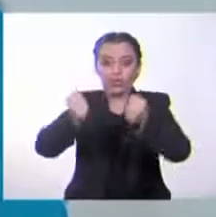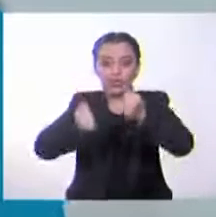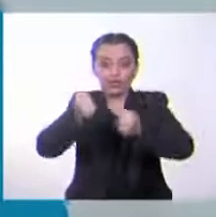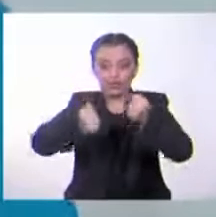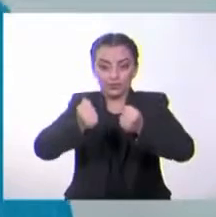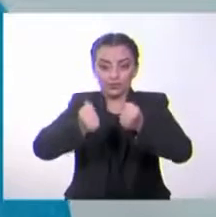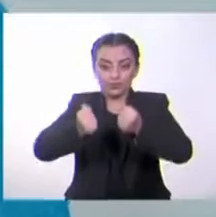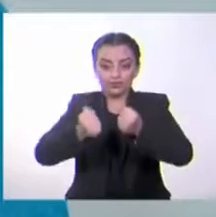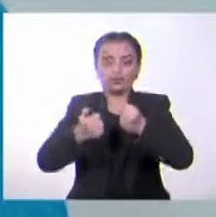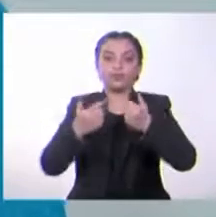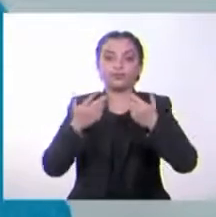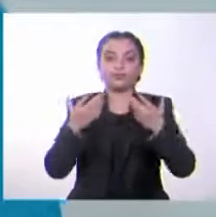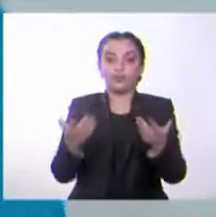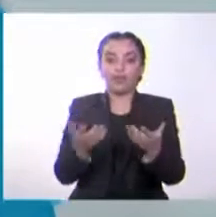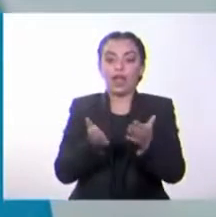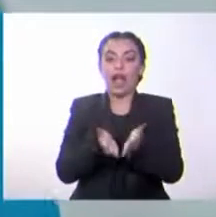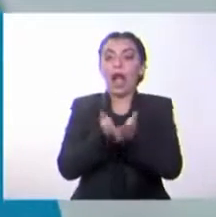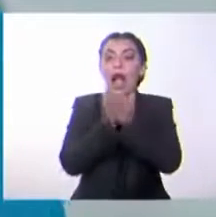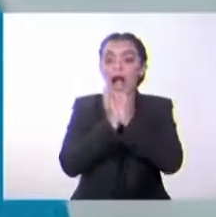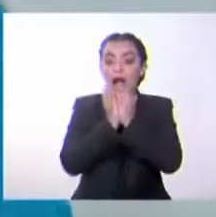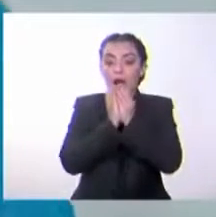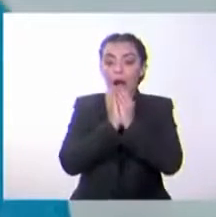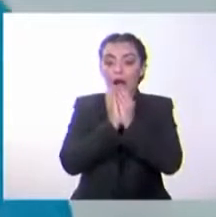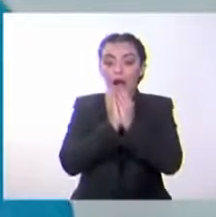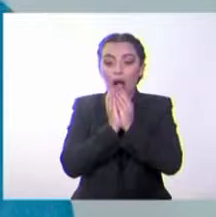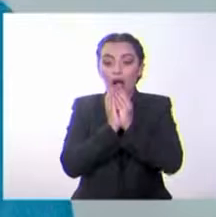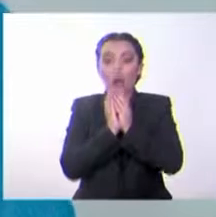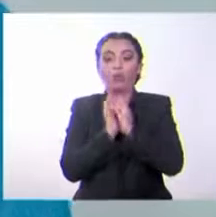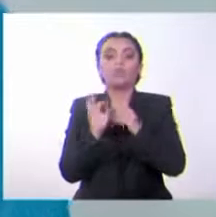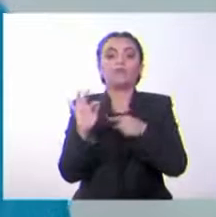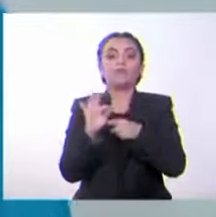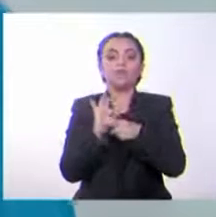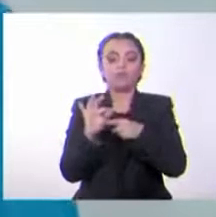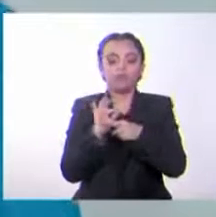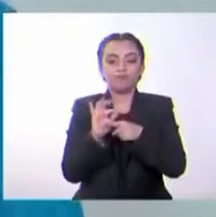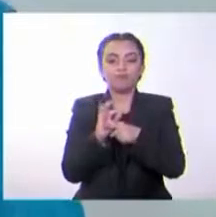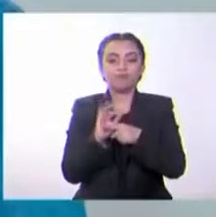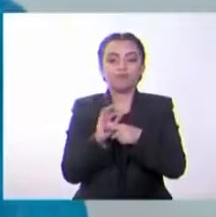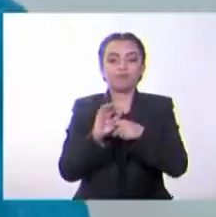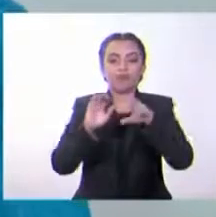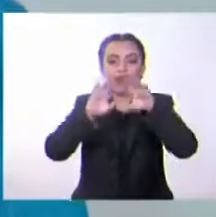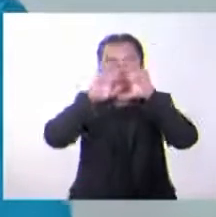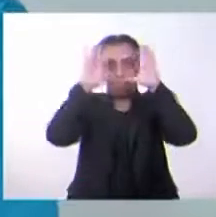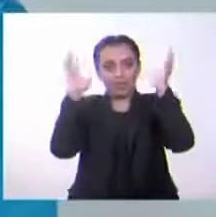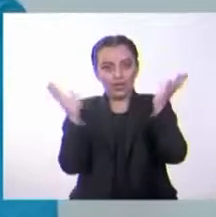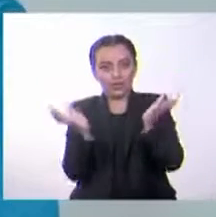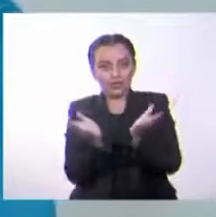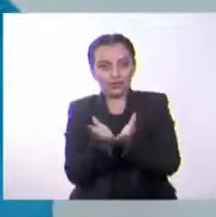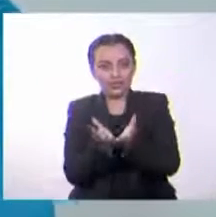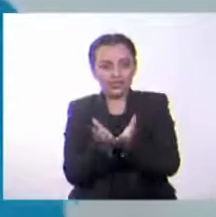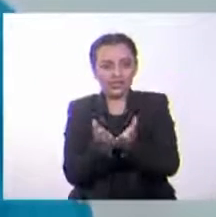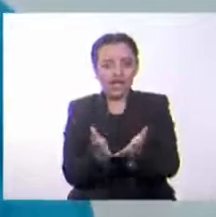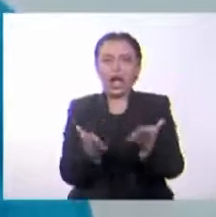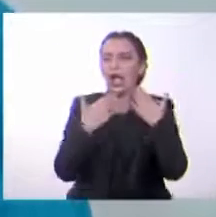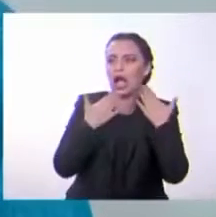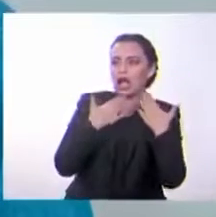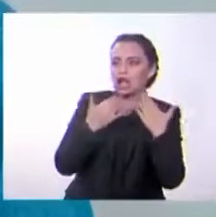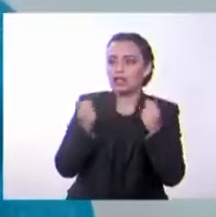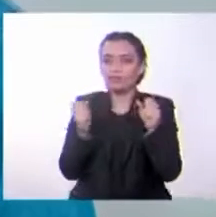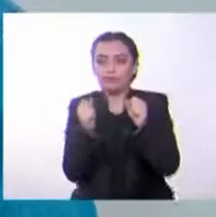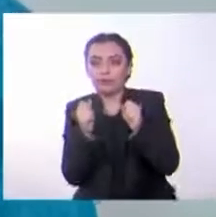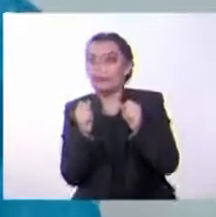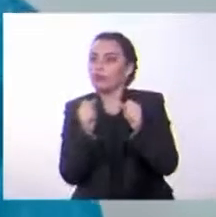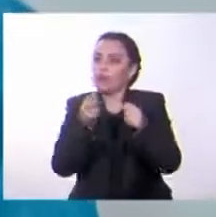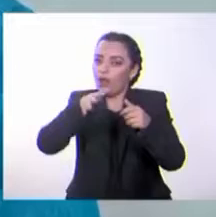no solo el agua es lo único que nos sirve para regular la temperatura del planeta. Eso solo es una pequeña